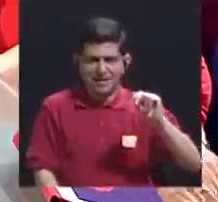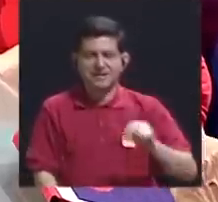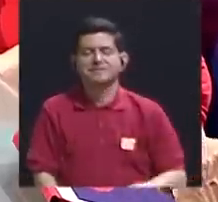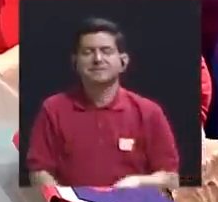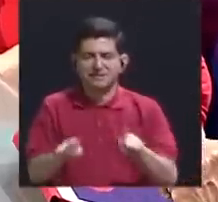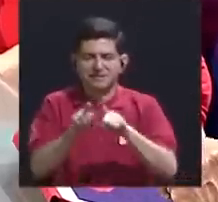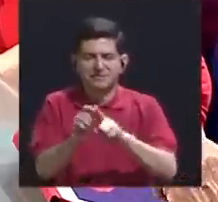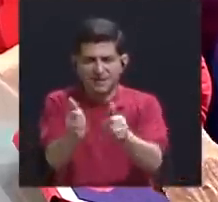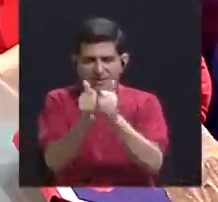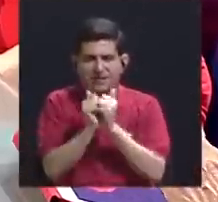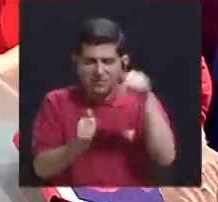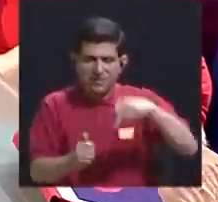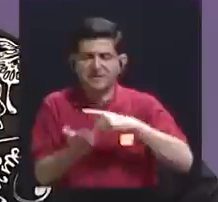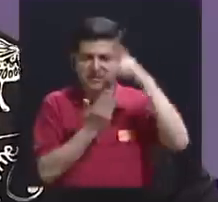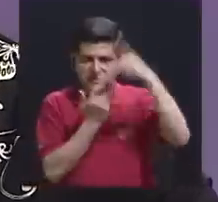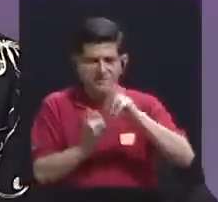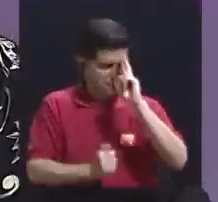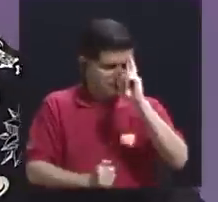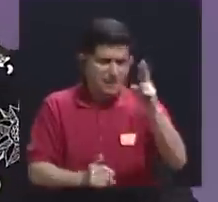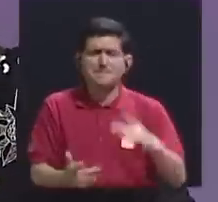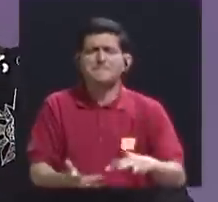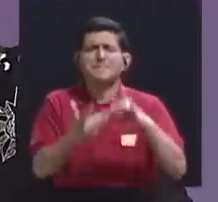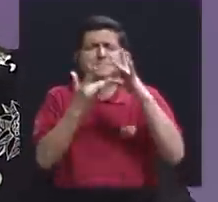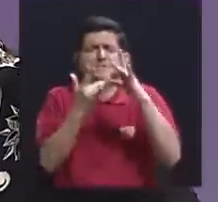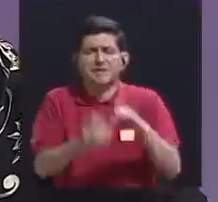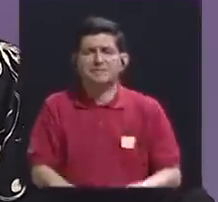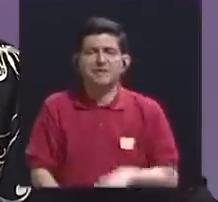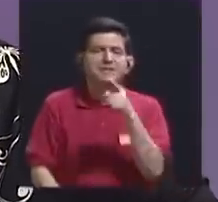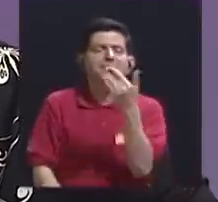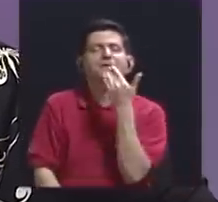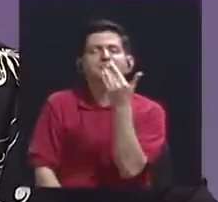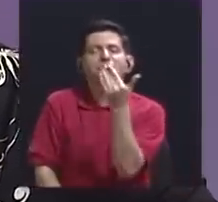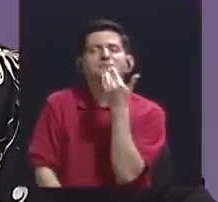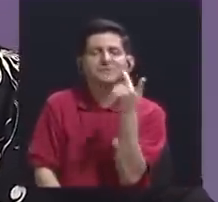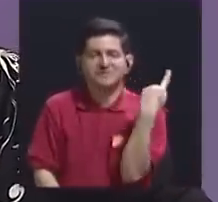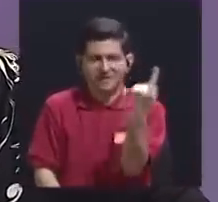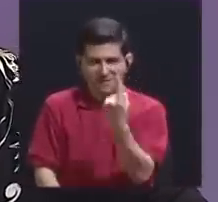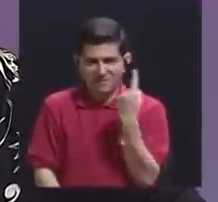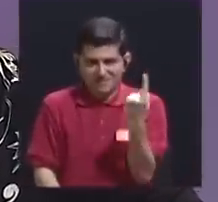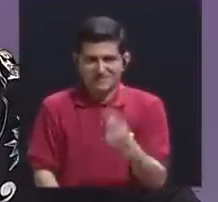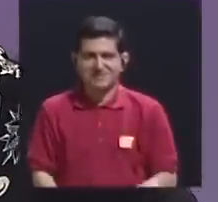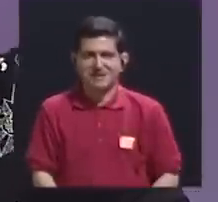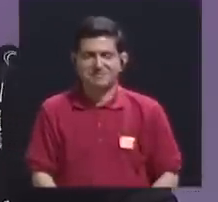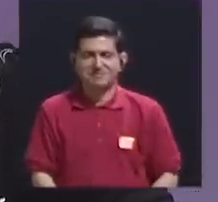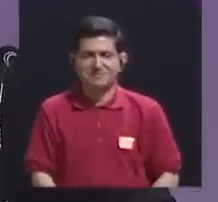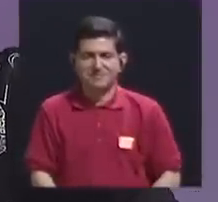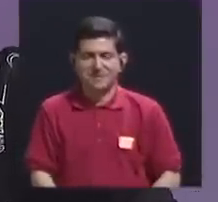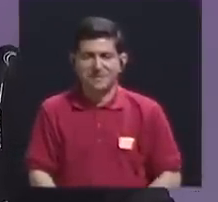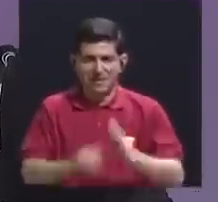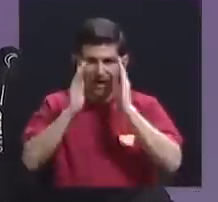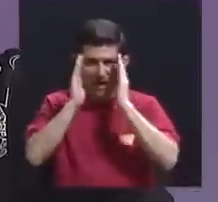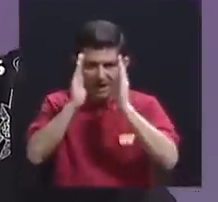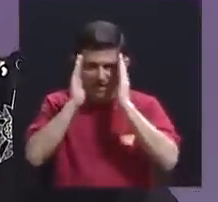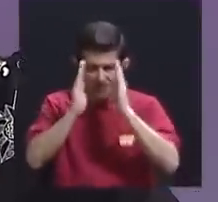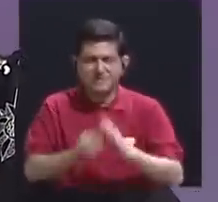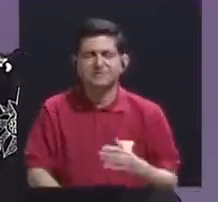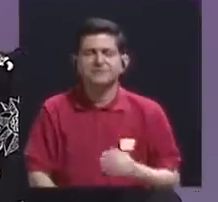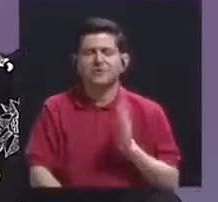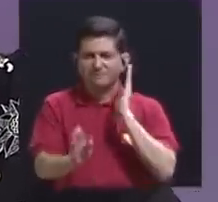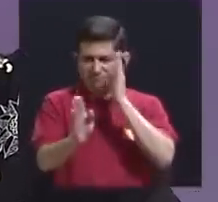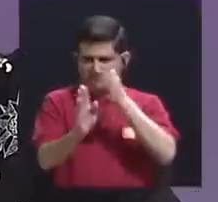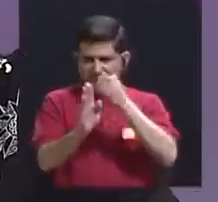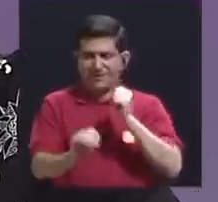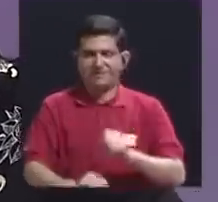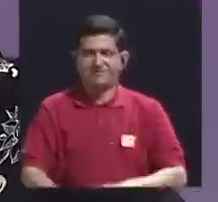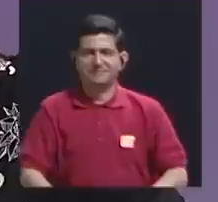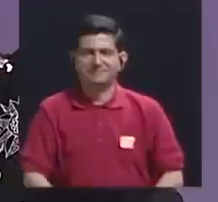acompañarnos en irreverencias y principalmente le agradecemos a usted que siempre es nuestro nuestra fiel acompañante